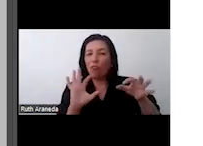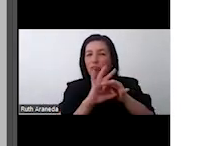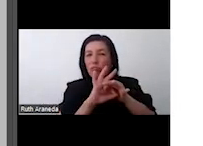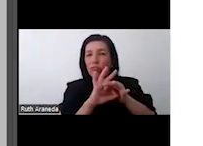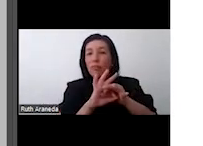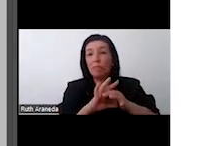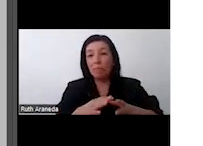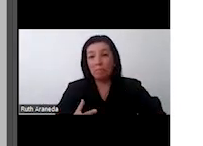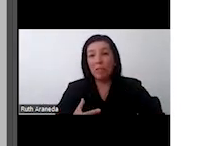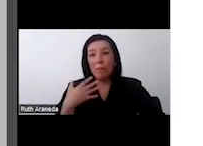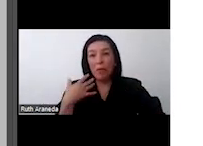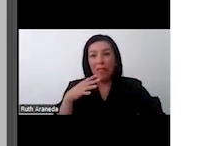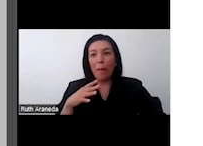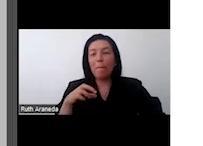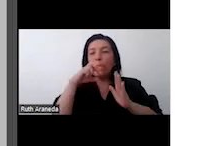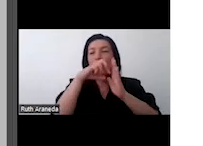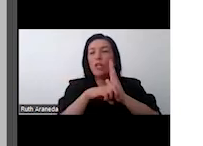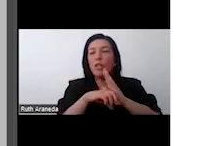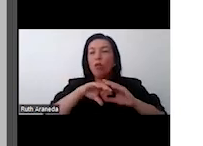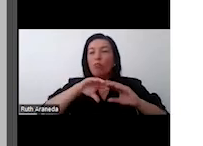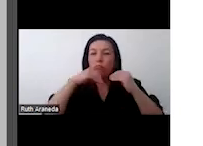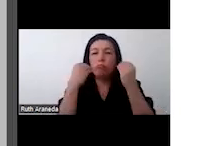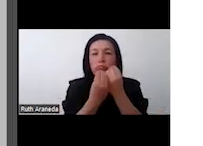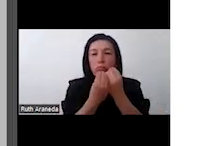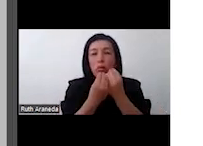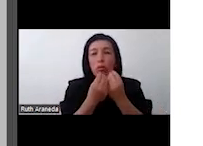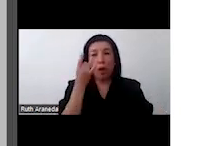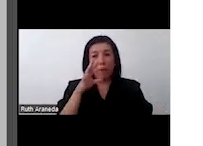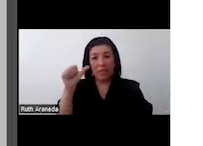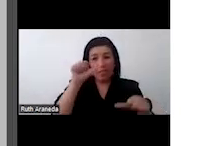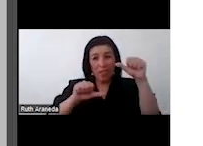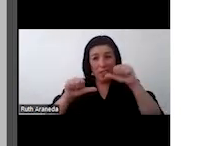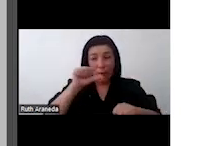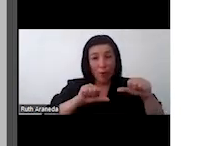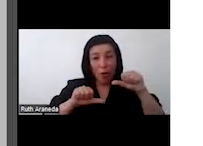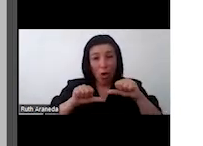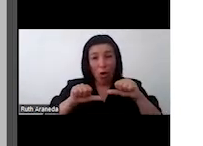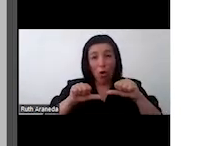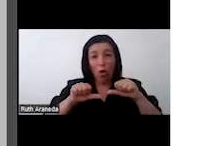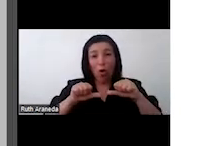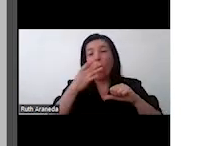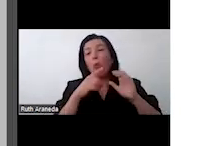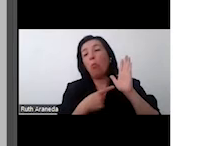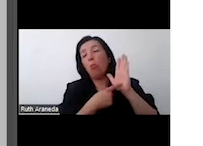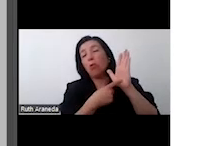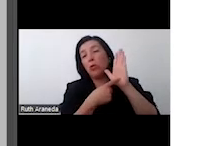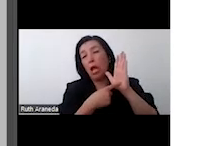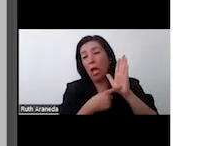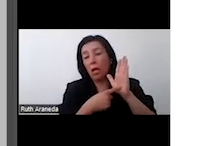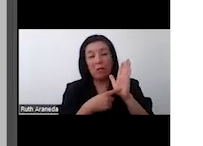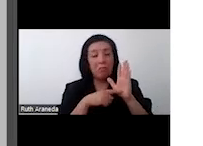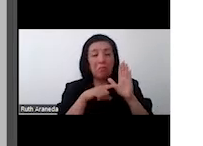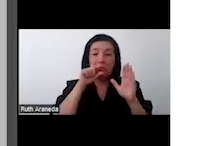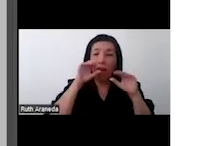proyecto netamente científico o solamente, digamos, de exhibir figuras de aves, sino